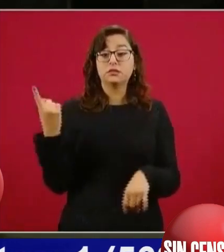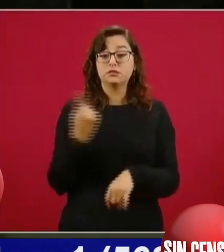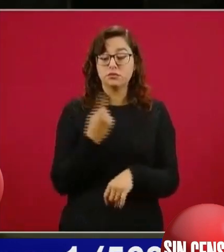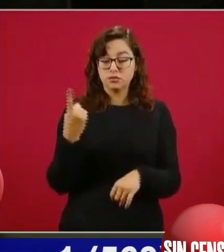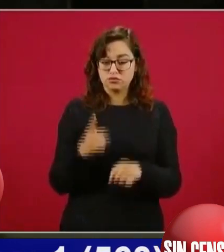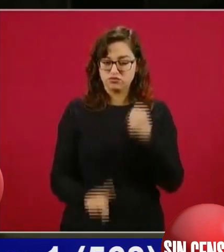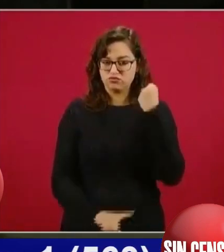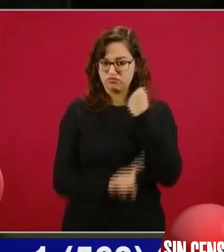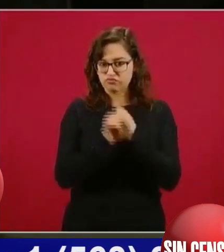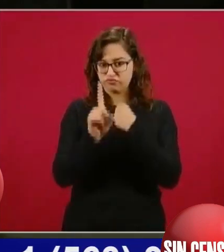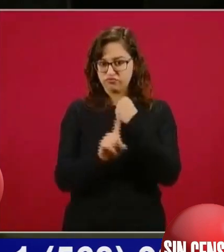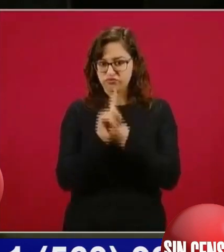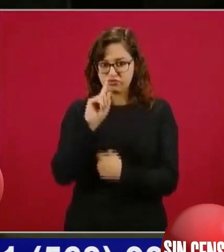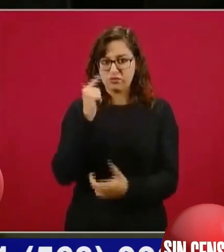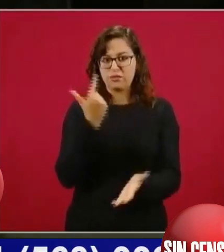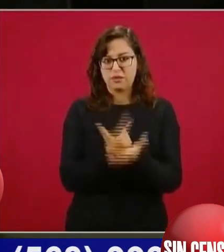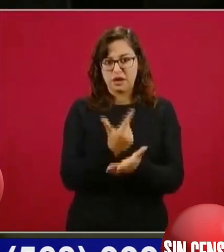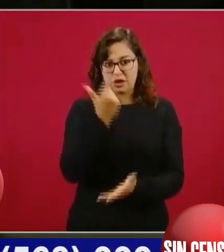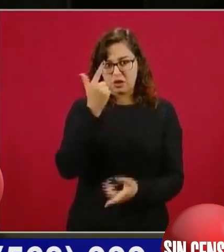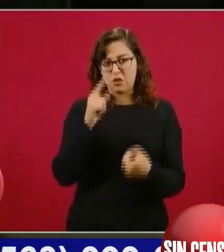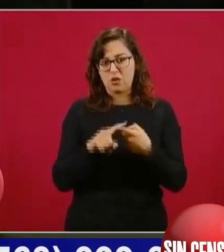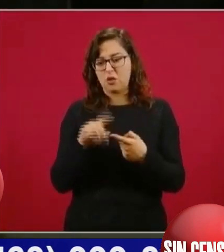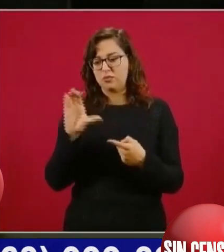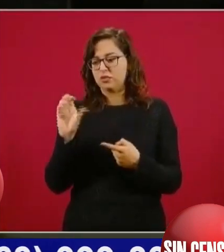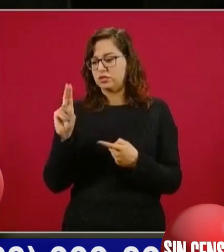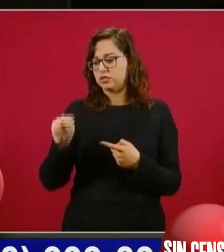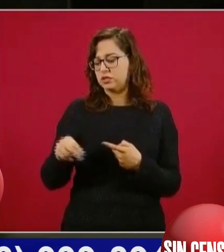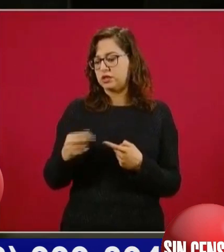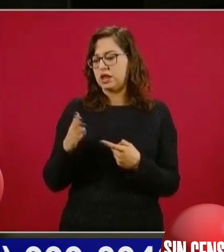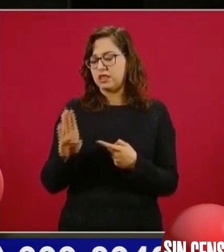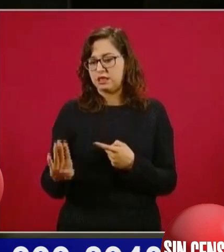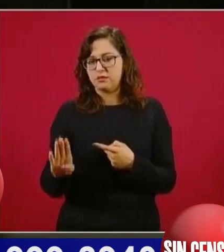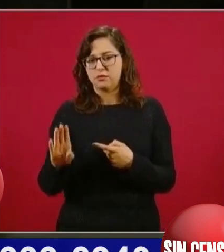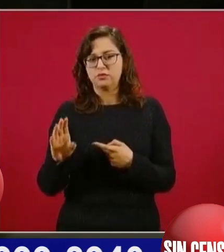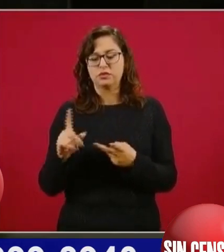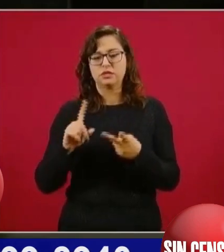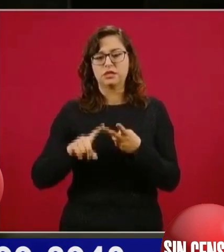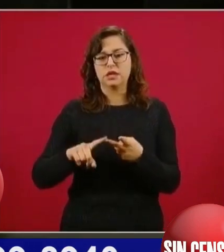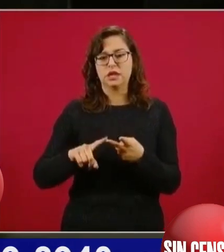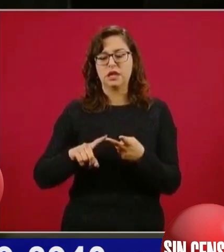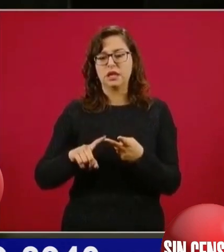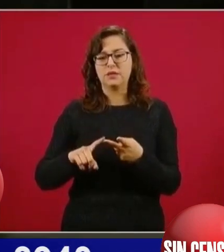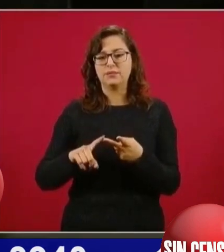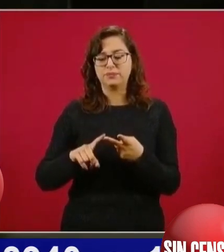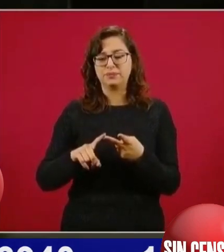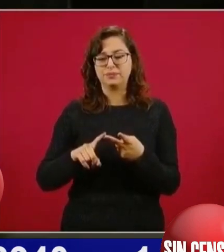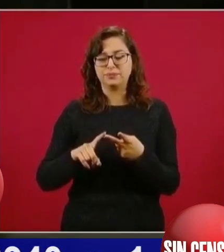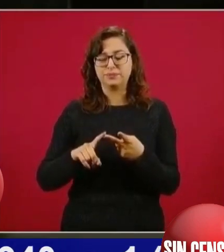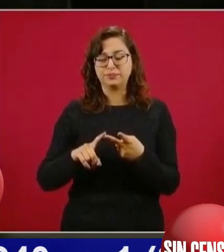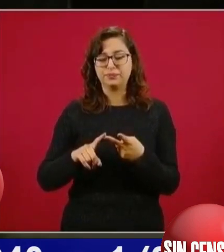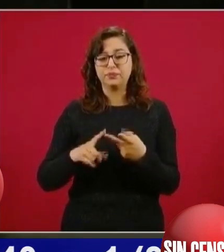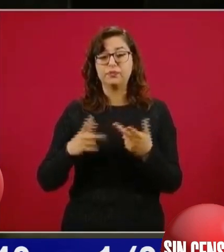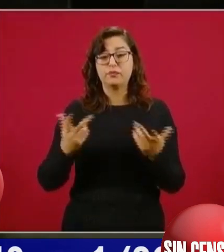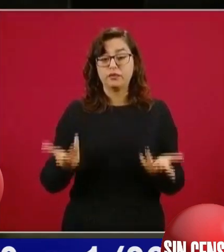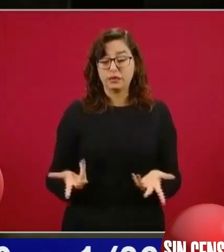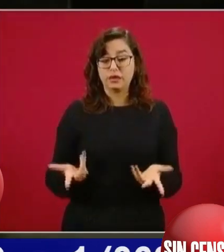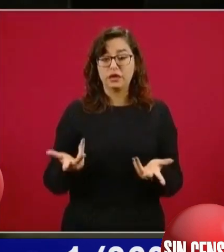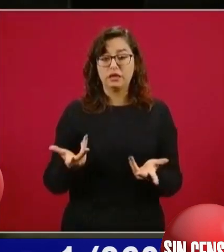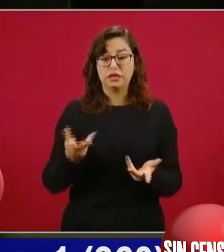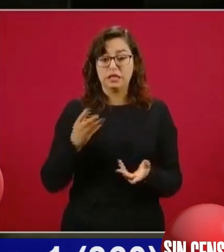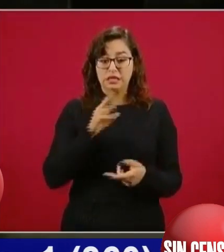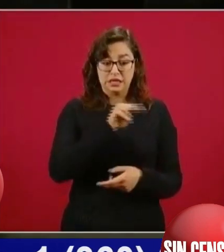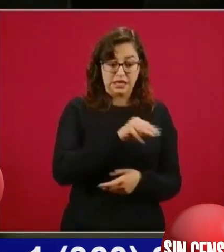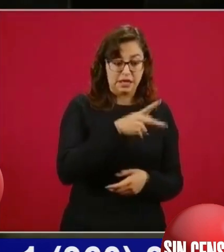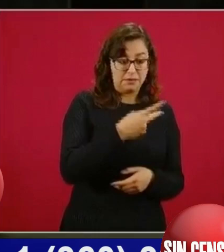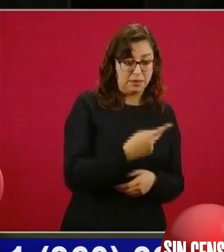central que tiene la Comisión Nacional de Búsqueda, por ejemplo, la Comisión Nacional de Búsqueda, que enfrentan con las